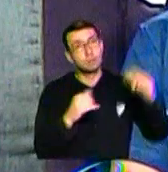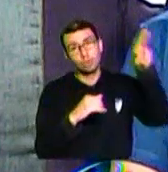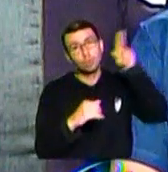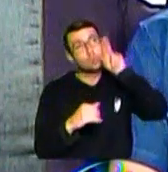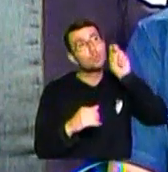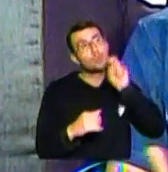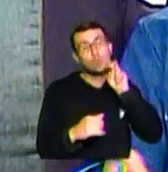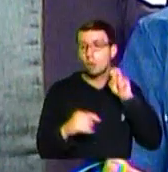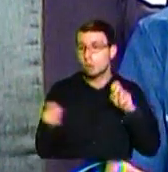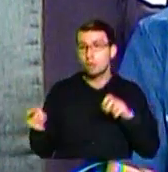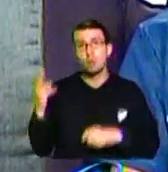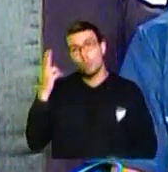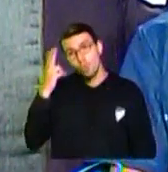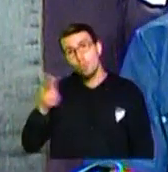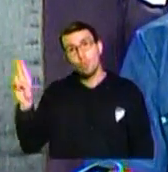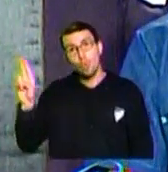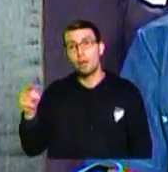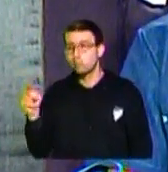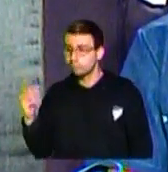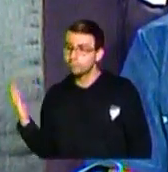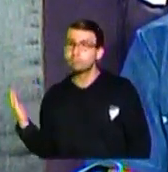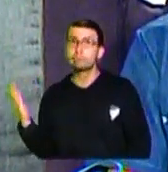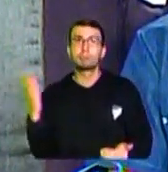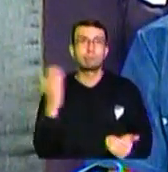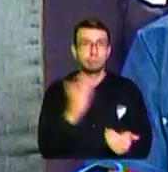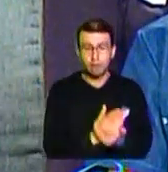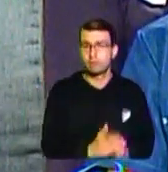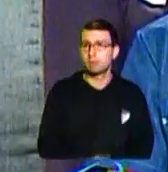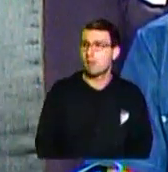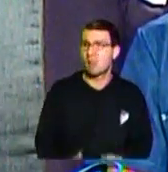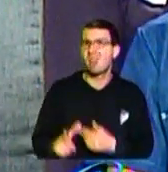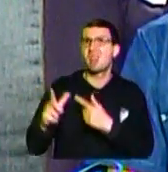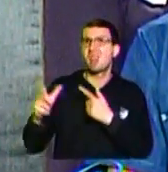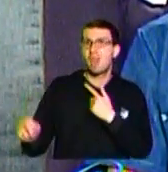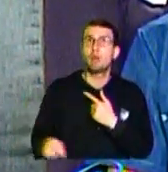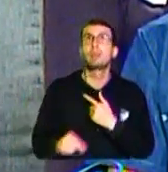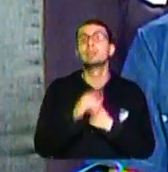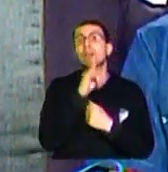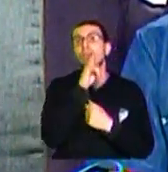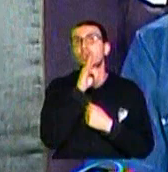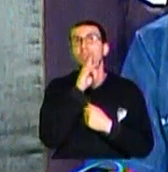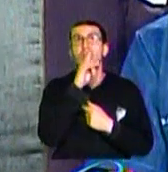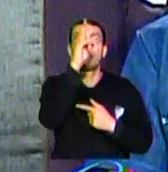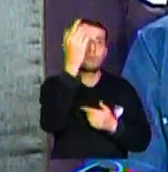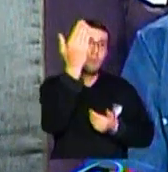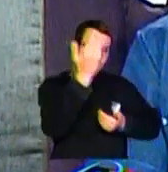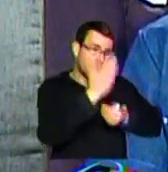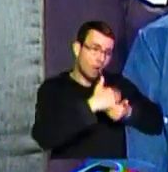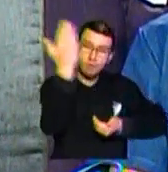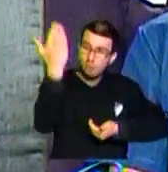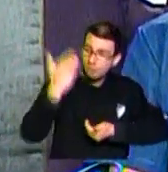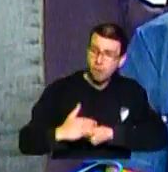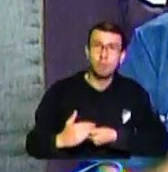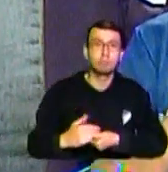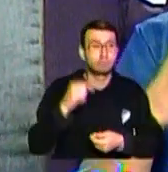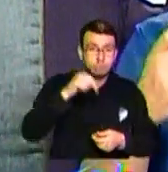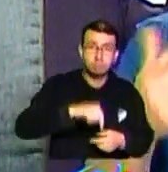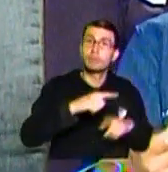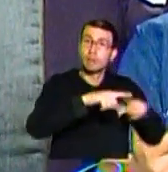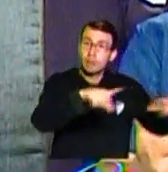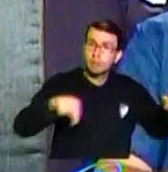Uruguay. De Uruguay, gente que viene de otra parte, pues de otro país. Estados Unidos. Y llegan a hacerse todos los exámenes,